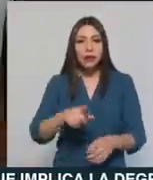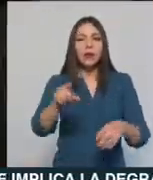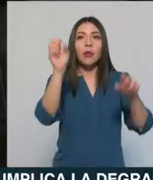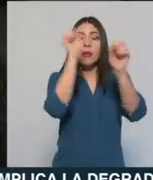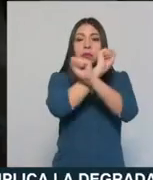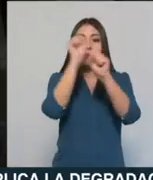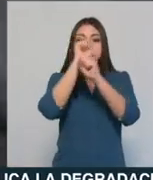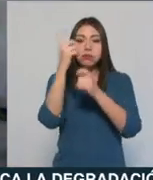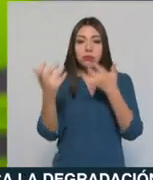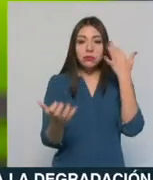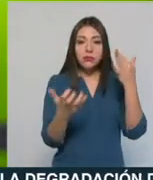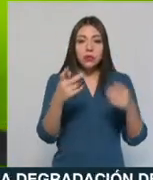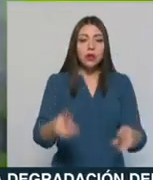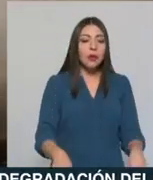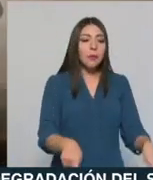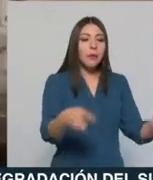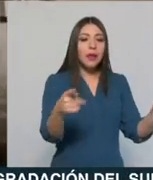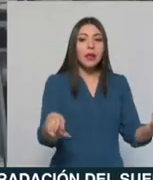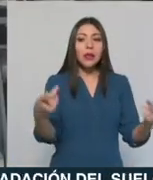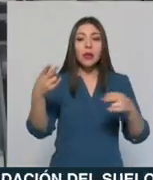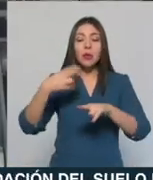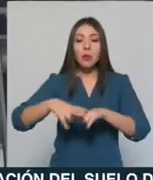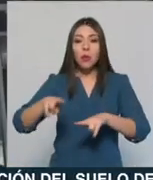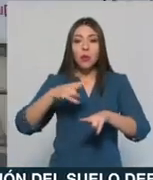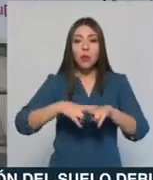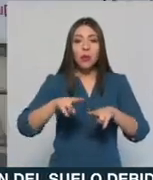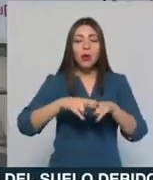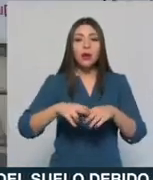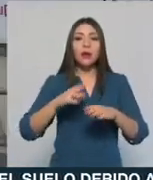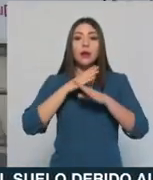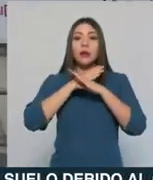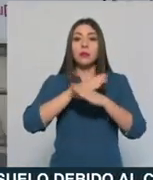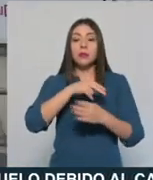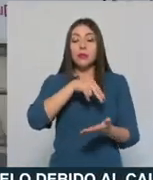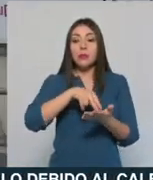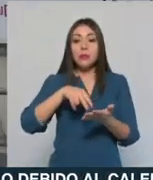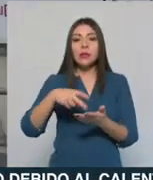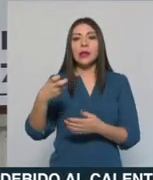boletos, bloquear accesos, entre otras. Gloria López, 21 Noticias.